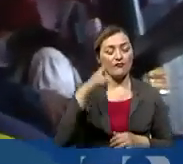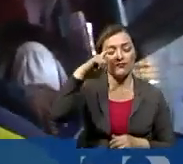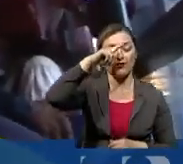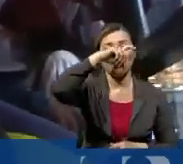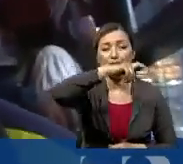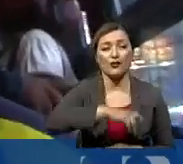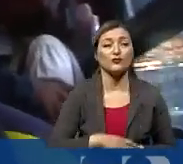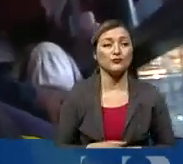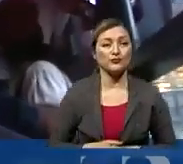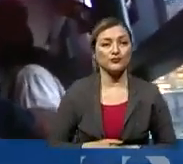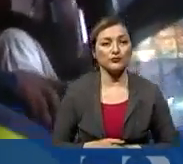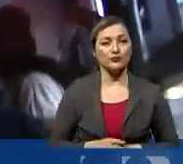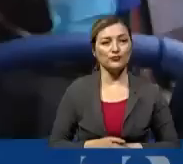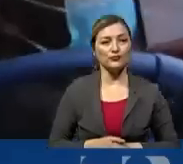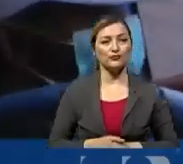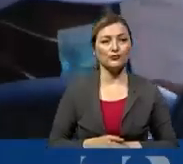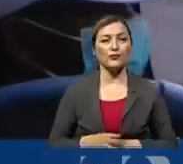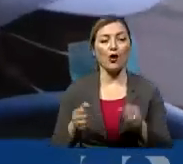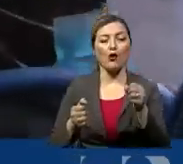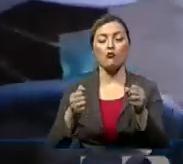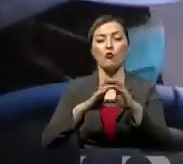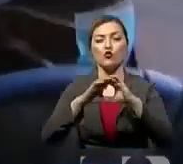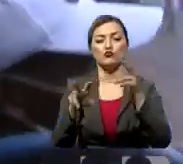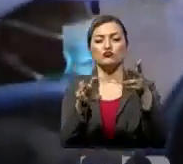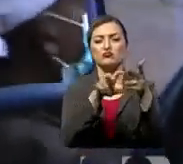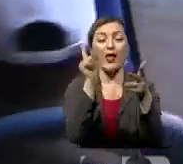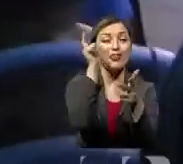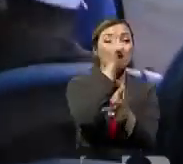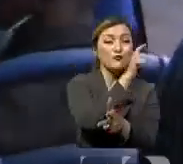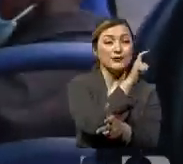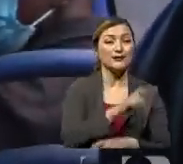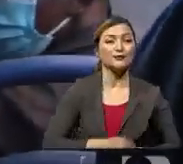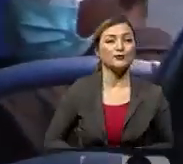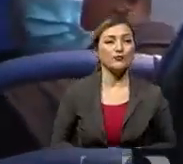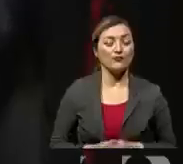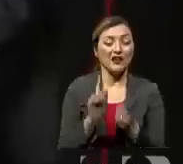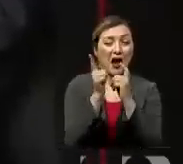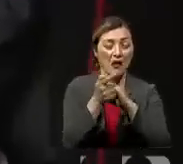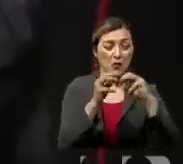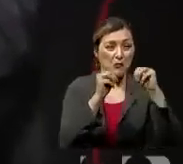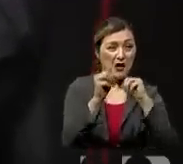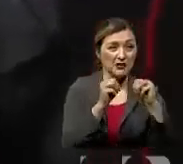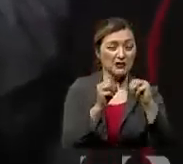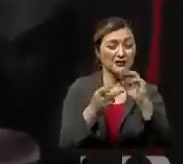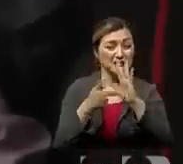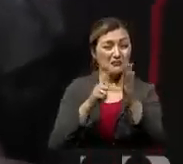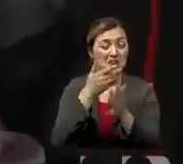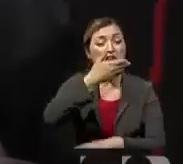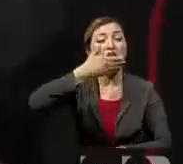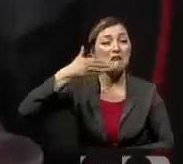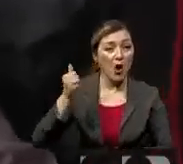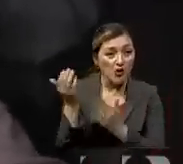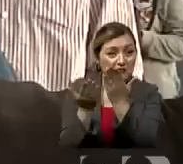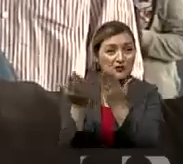poder coger una unidad. Por eso, para los usuarios, este cambio de unidades no representa una mejora en